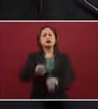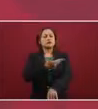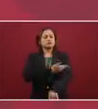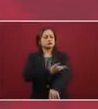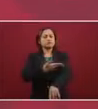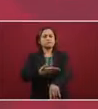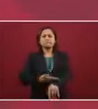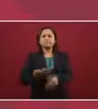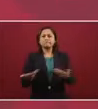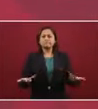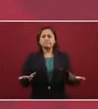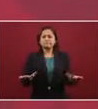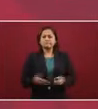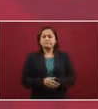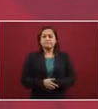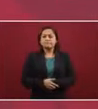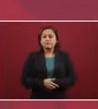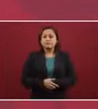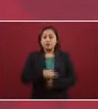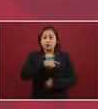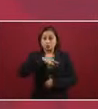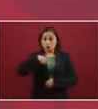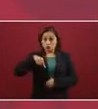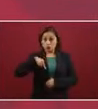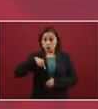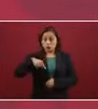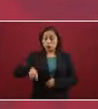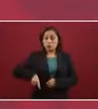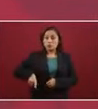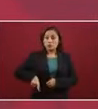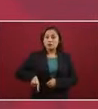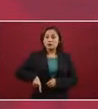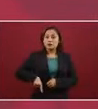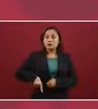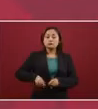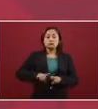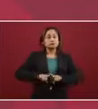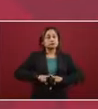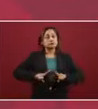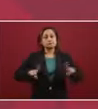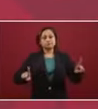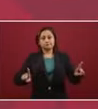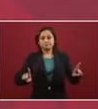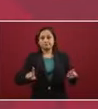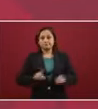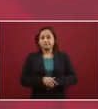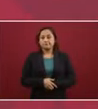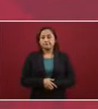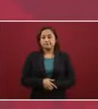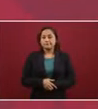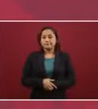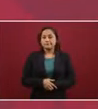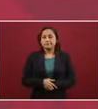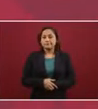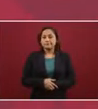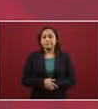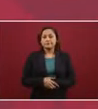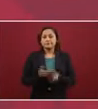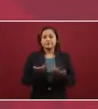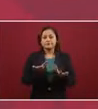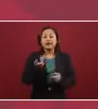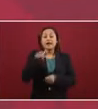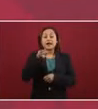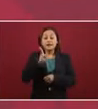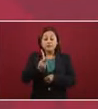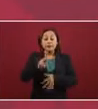Eso es lo que nos distingue. O sea, pero es increíble que luego de